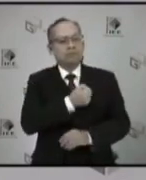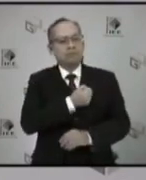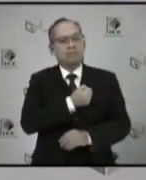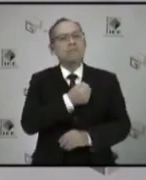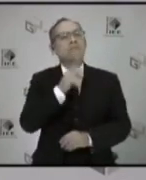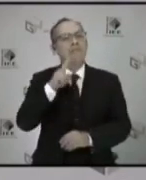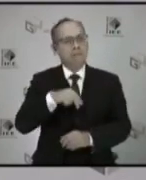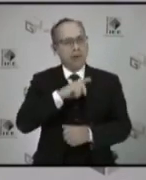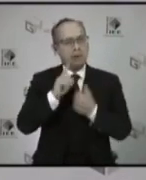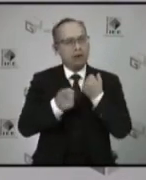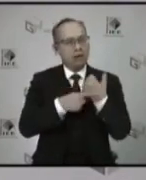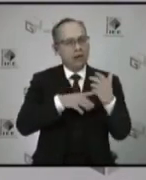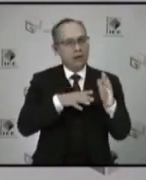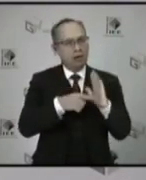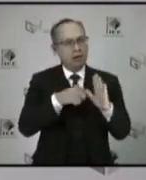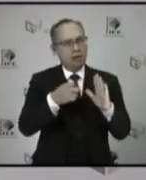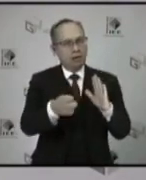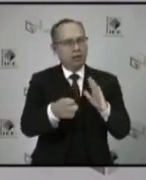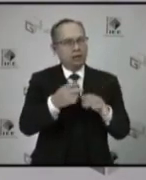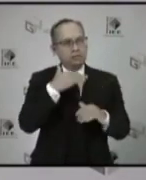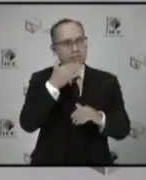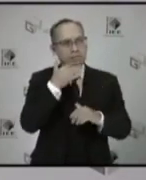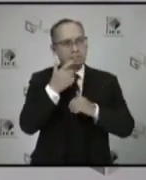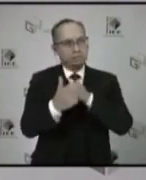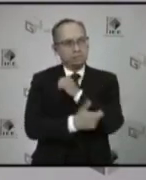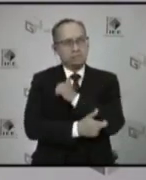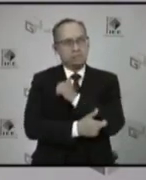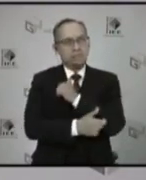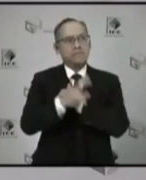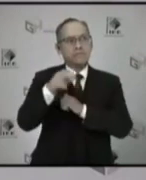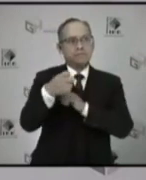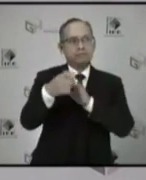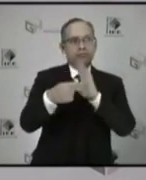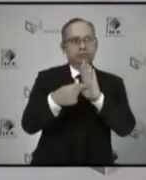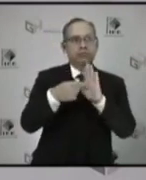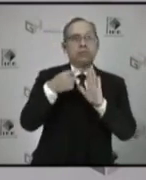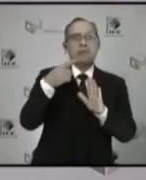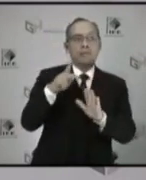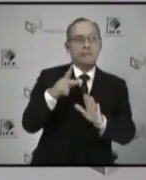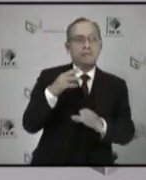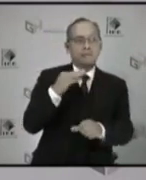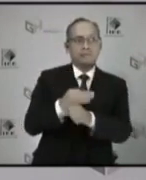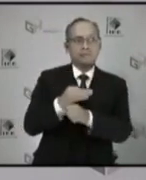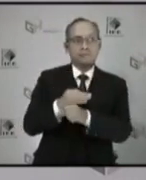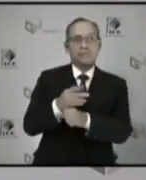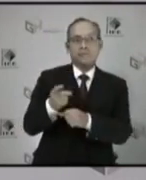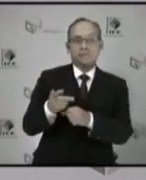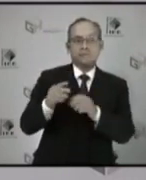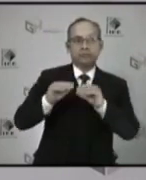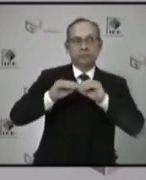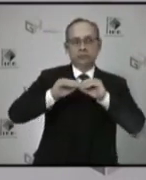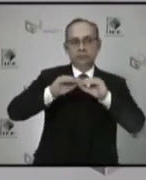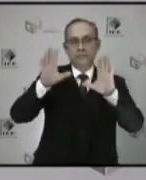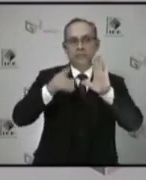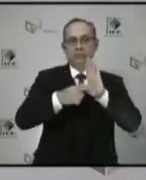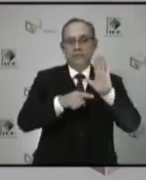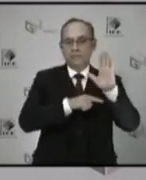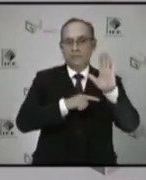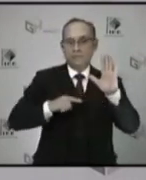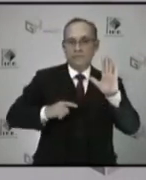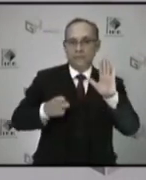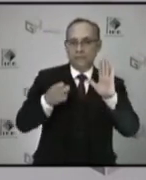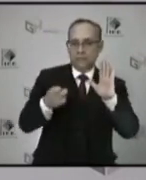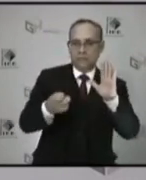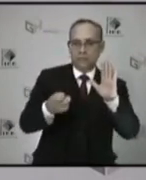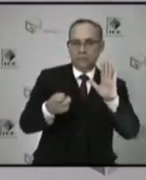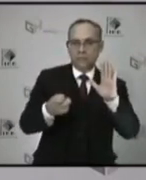que atender. Se reduce a la visión clara de lo que tenemos que hacer. Hoy es increíble que los adultos mayores tengan que